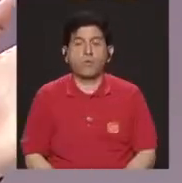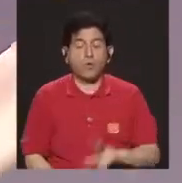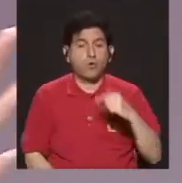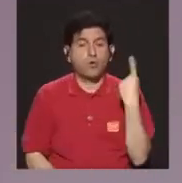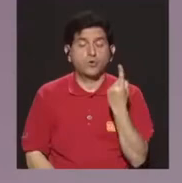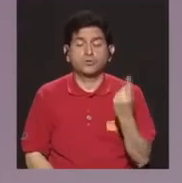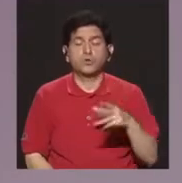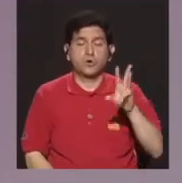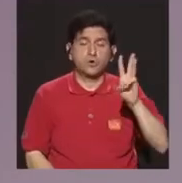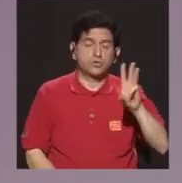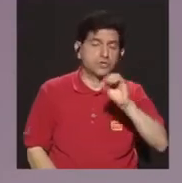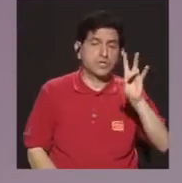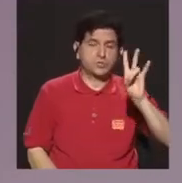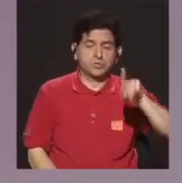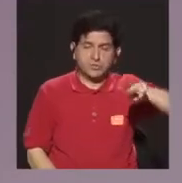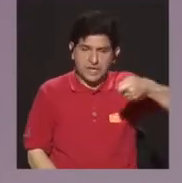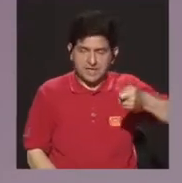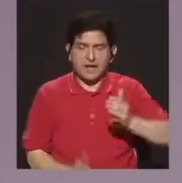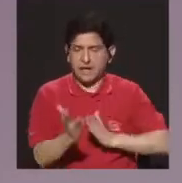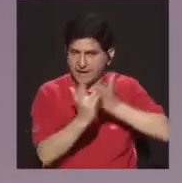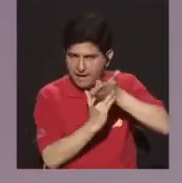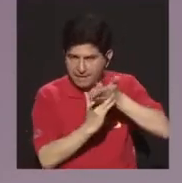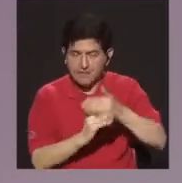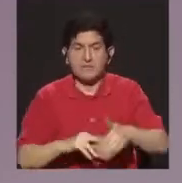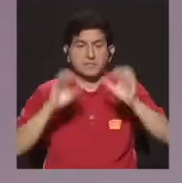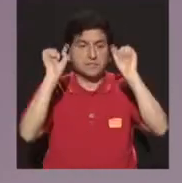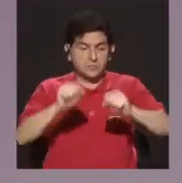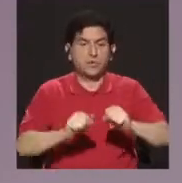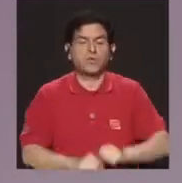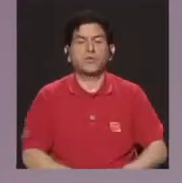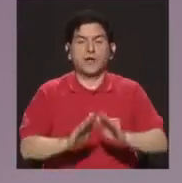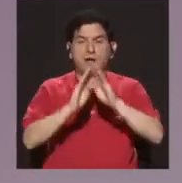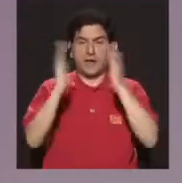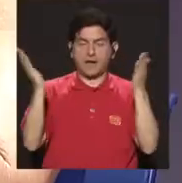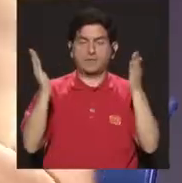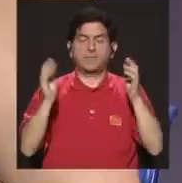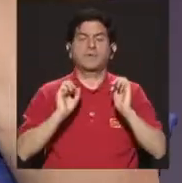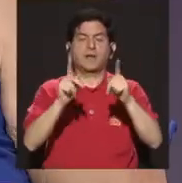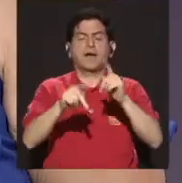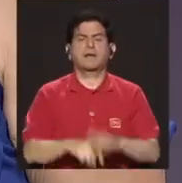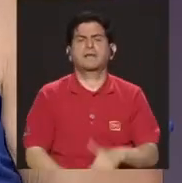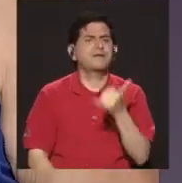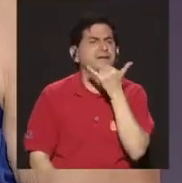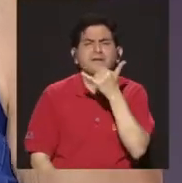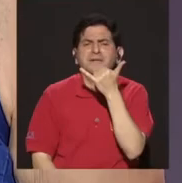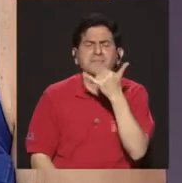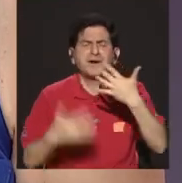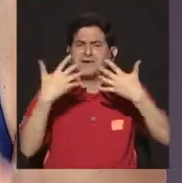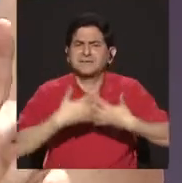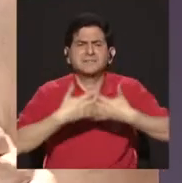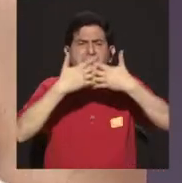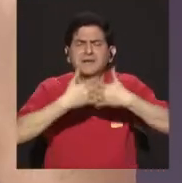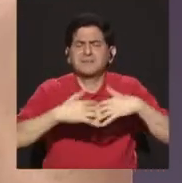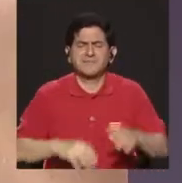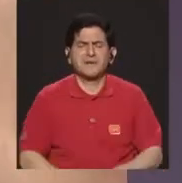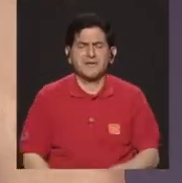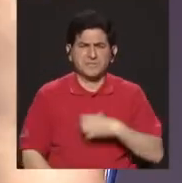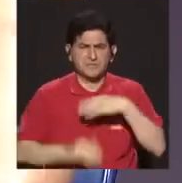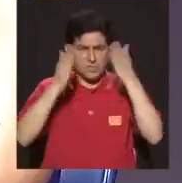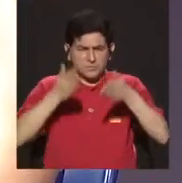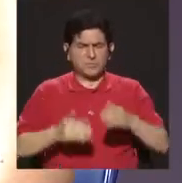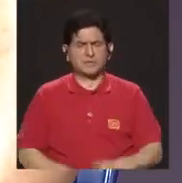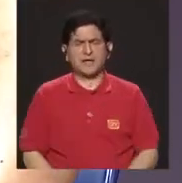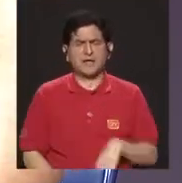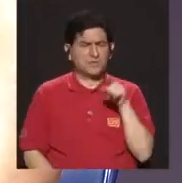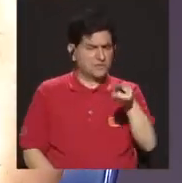67 canales que a veces pueden acceder sino que con mayor o mayores posibilidades y qué pasa para las empresas dueñas concesionarias de los